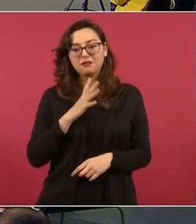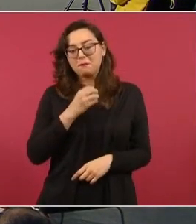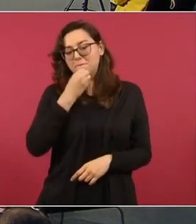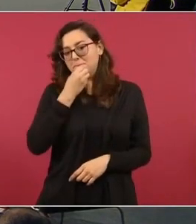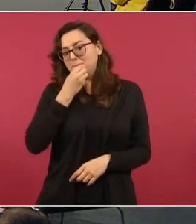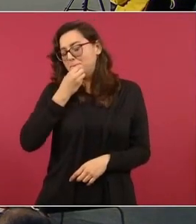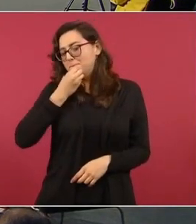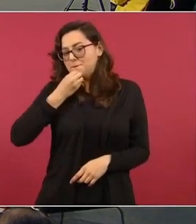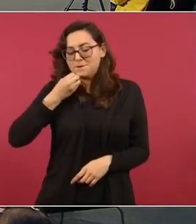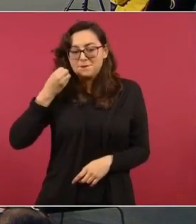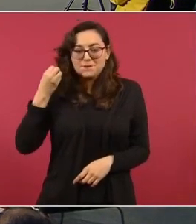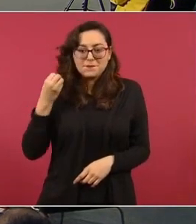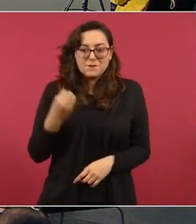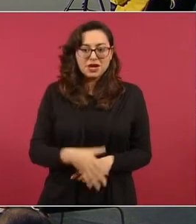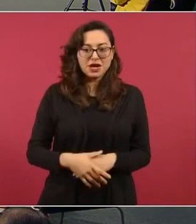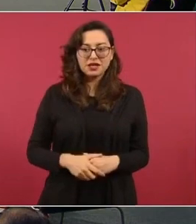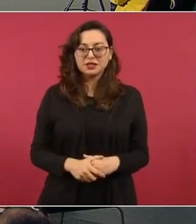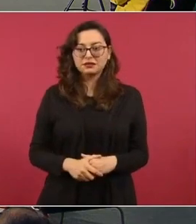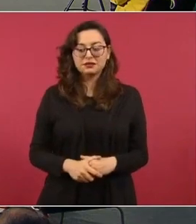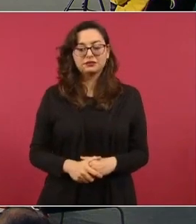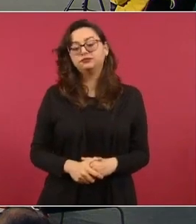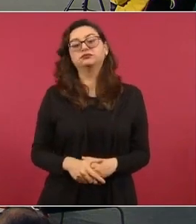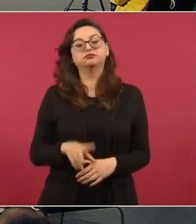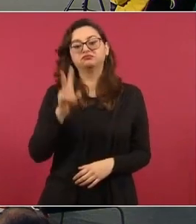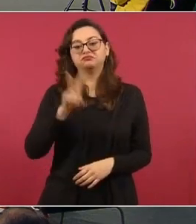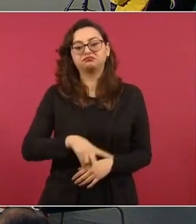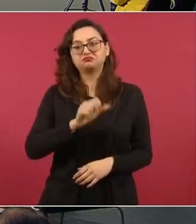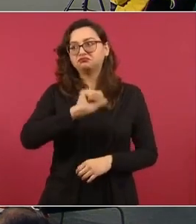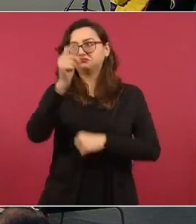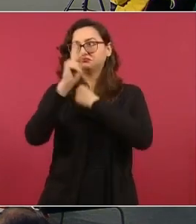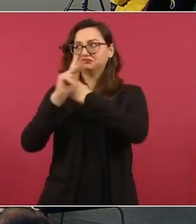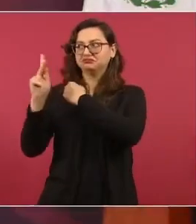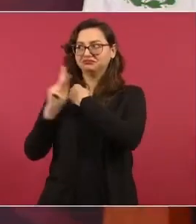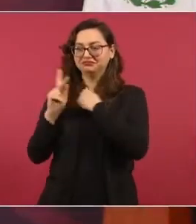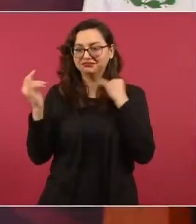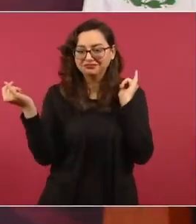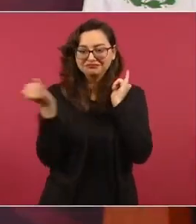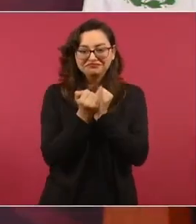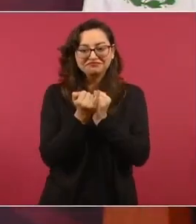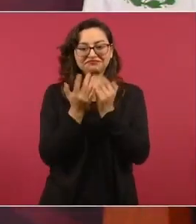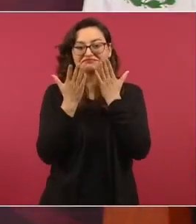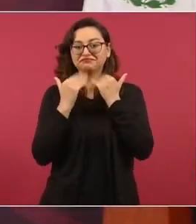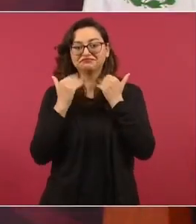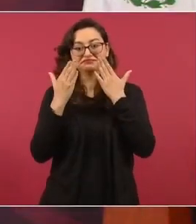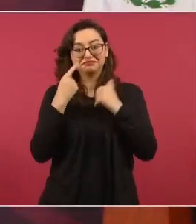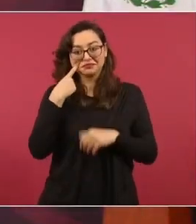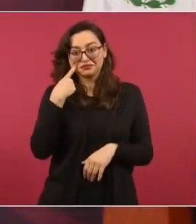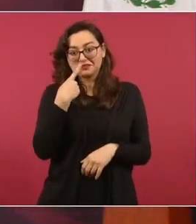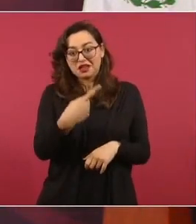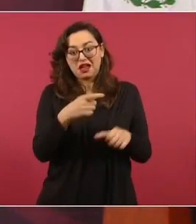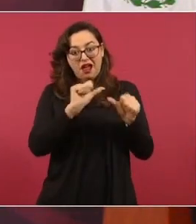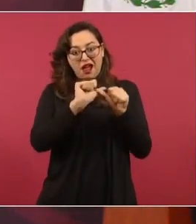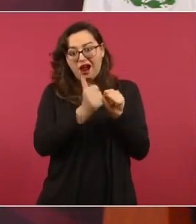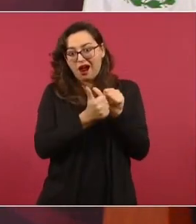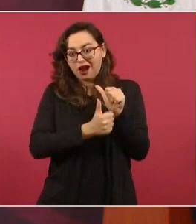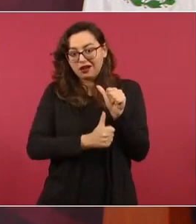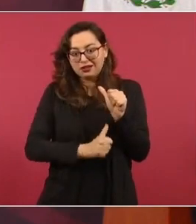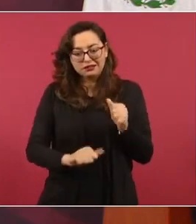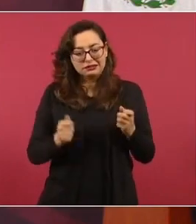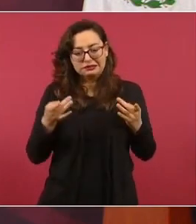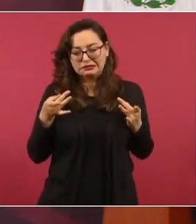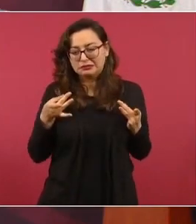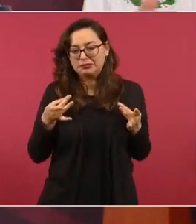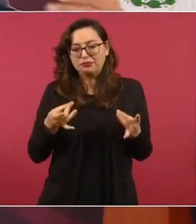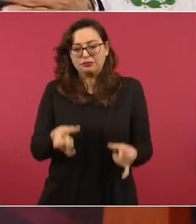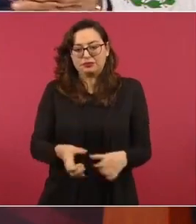no lo tienen en otras partes. Esto es arte, miren, todo esto, eso es lo que está,